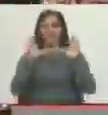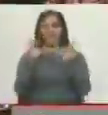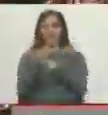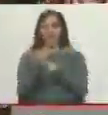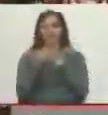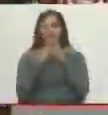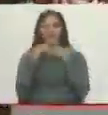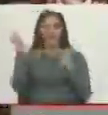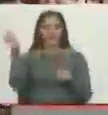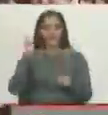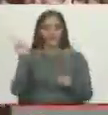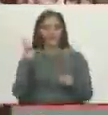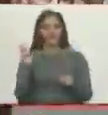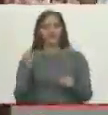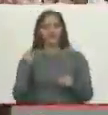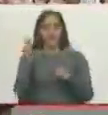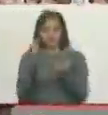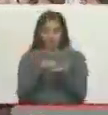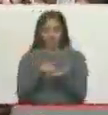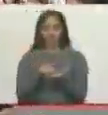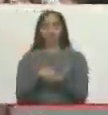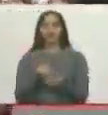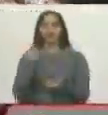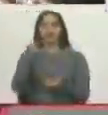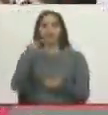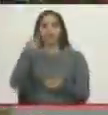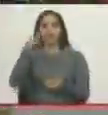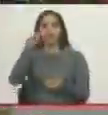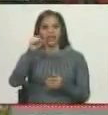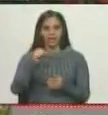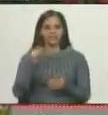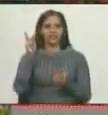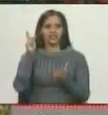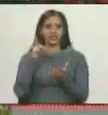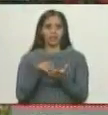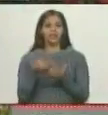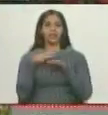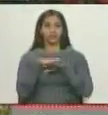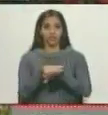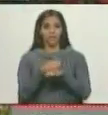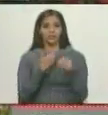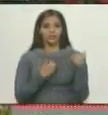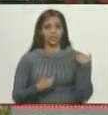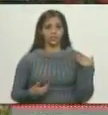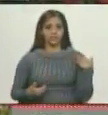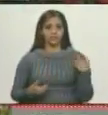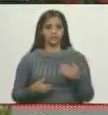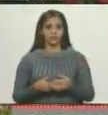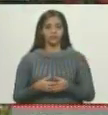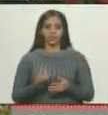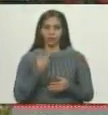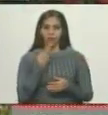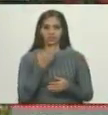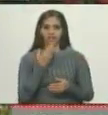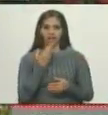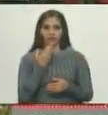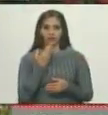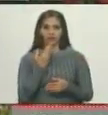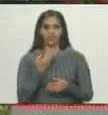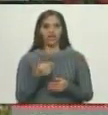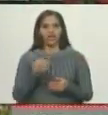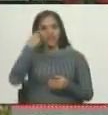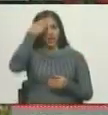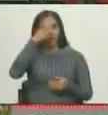toda Venezuela, ahí estaremos. Gran polo patriótico, ahí estaremos. Inclusive, presidente, le voy a decir algo, ahí estará hasta